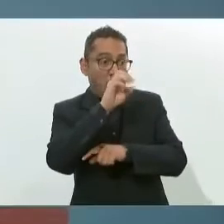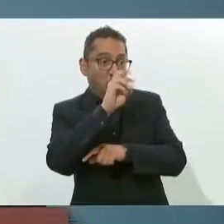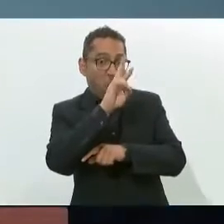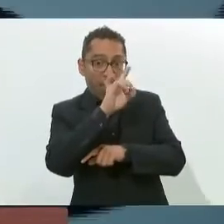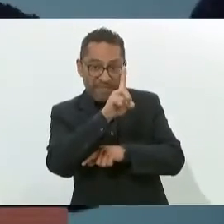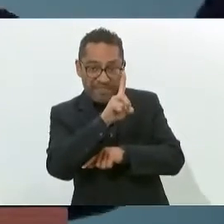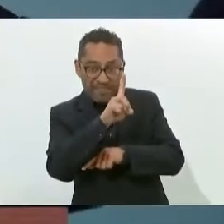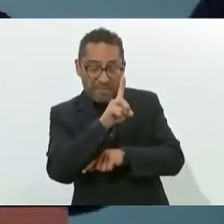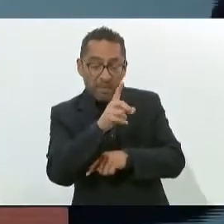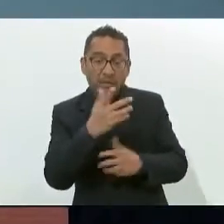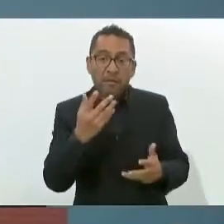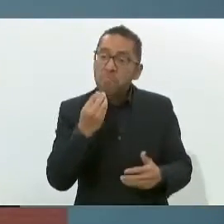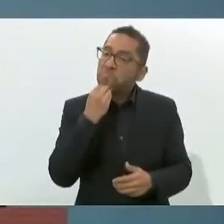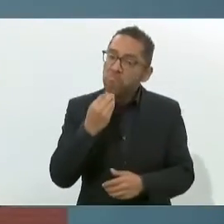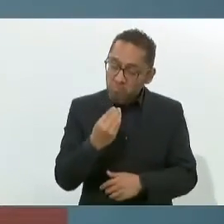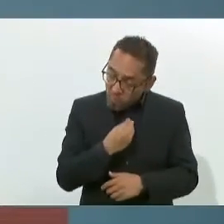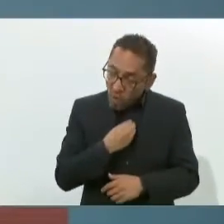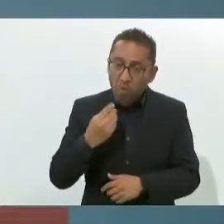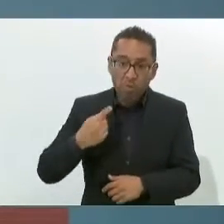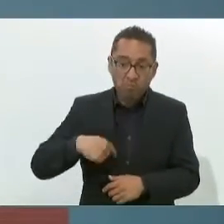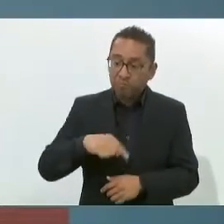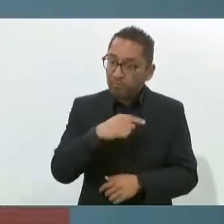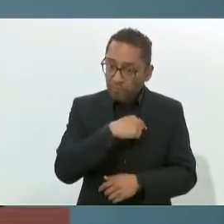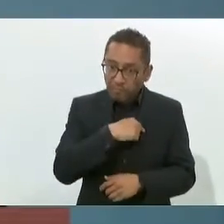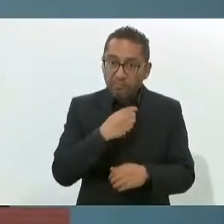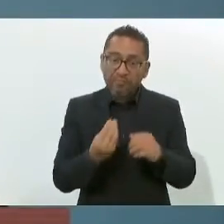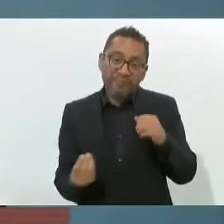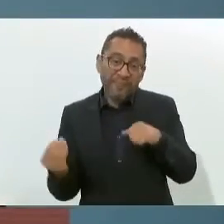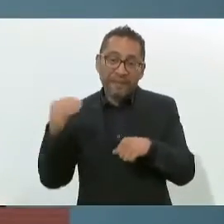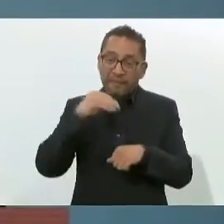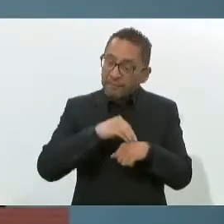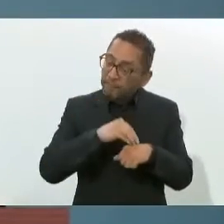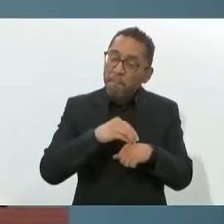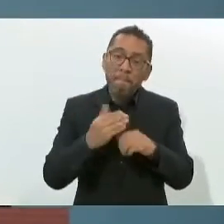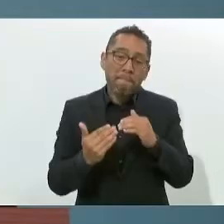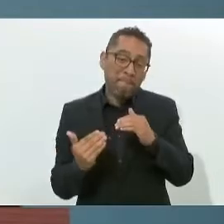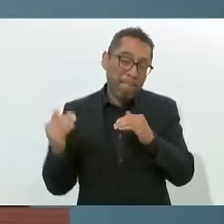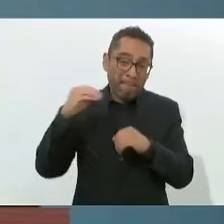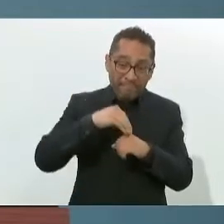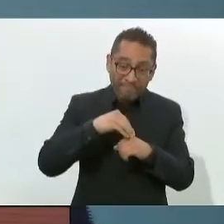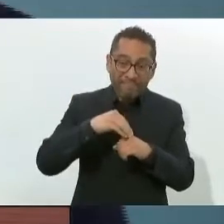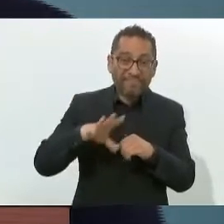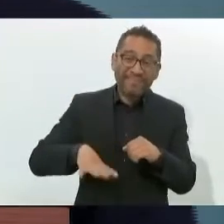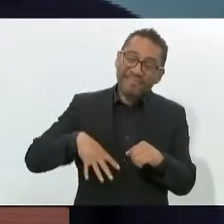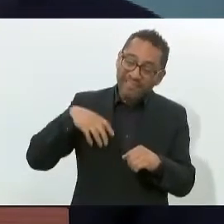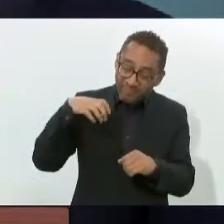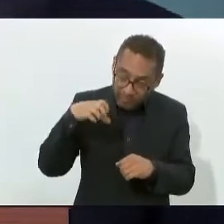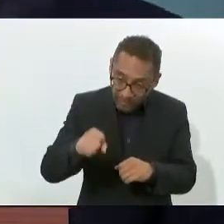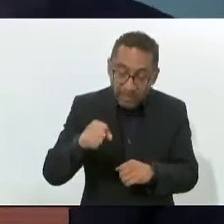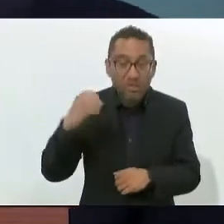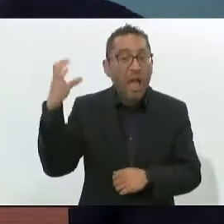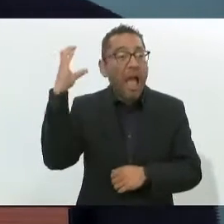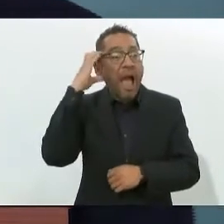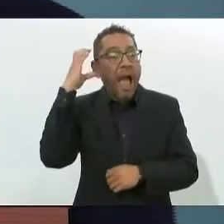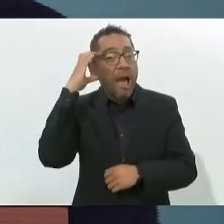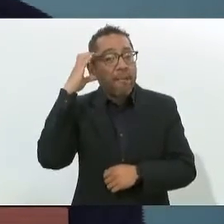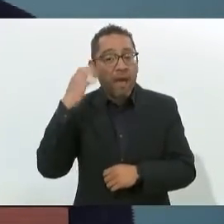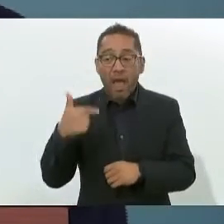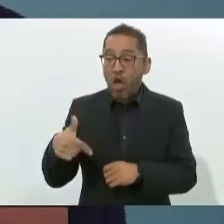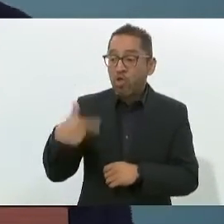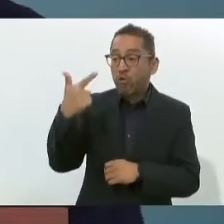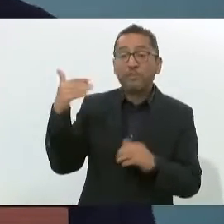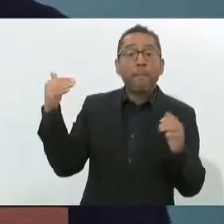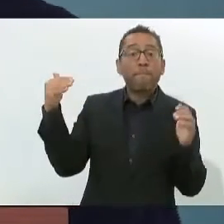Tuvimos que aumentar, haciendo un gran esfuerzo, a 12,000 camas